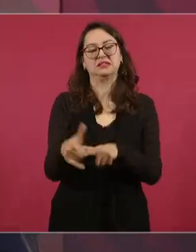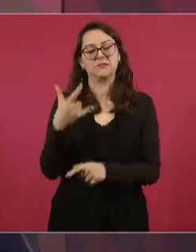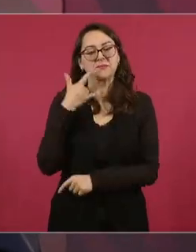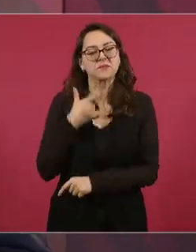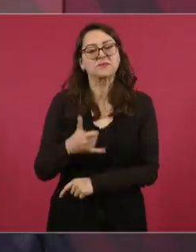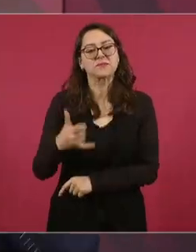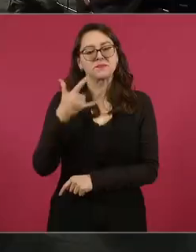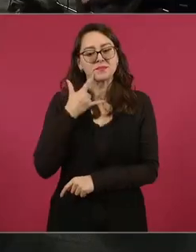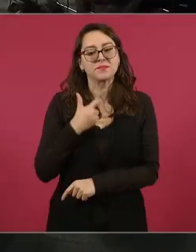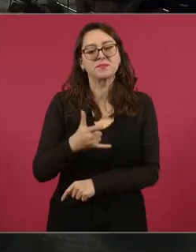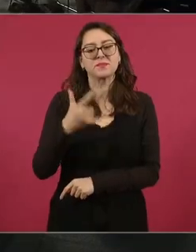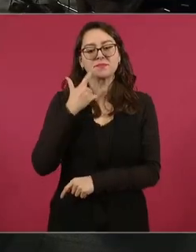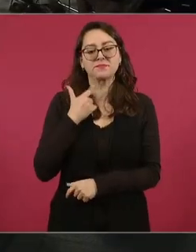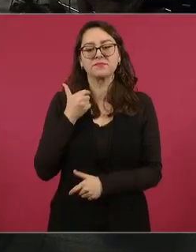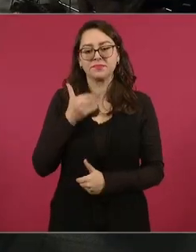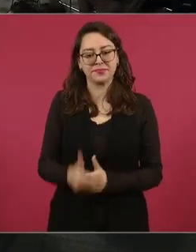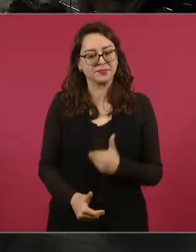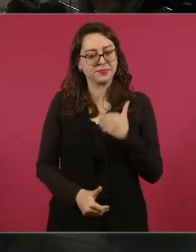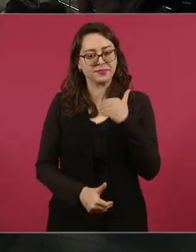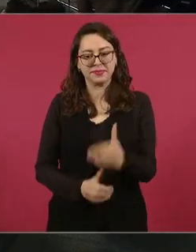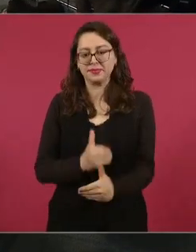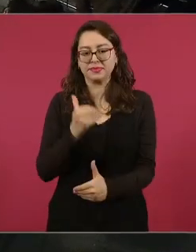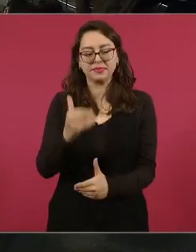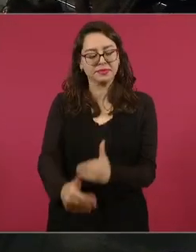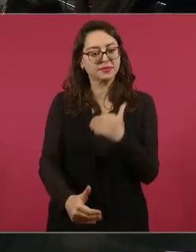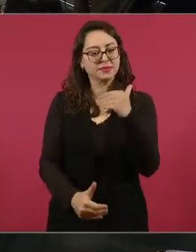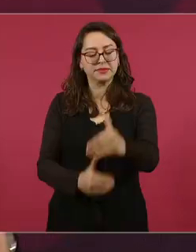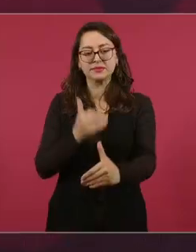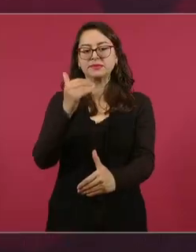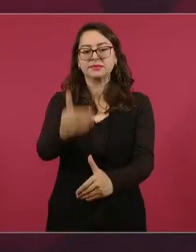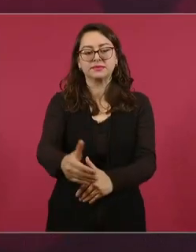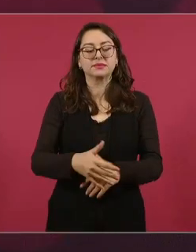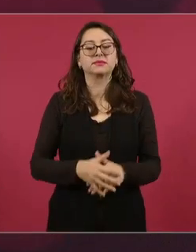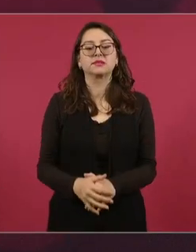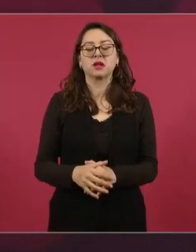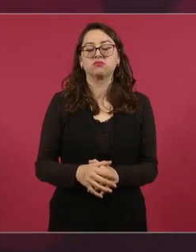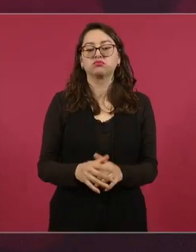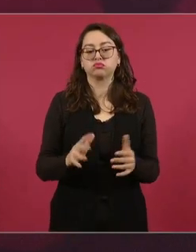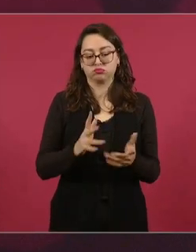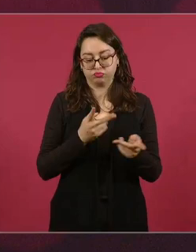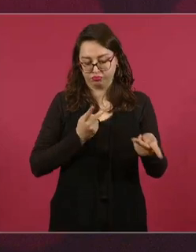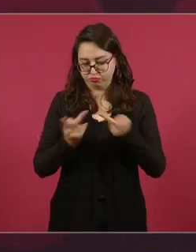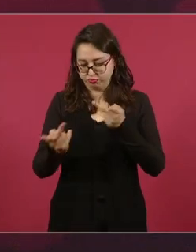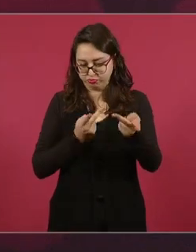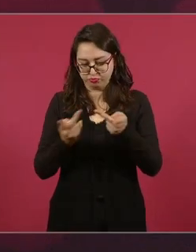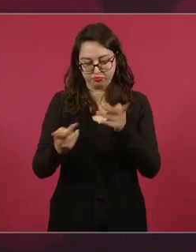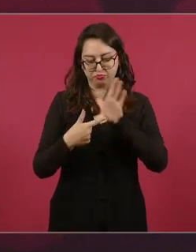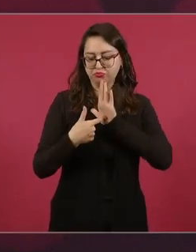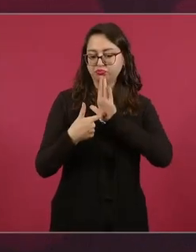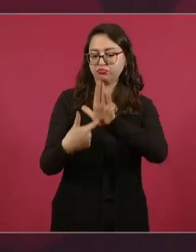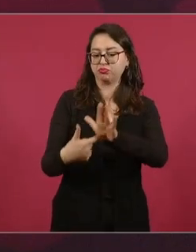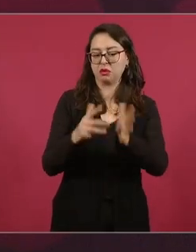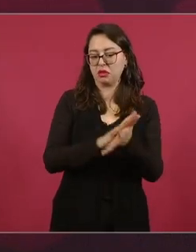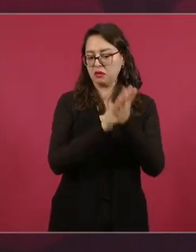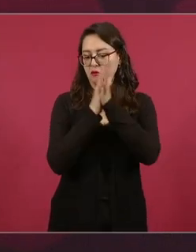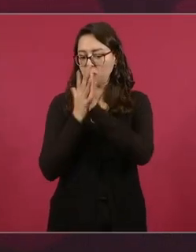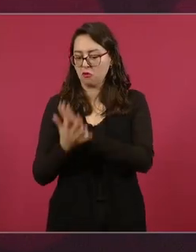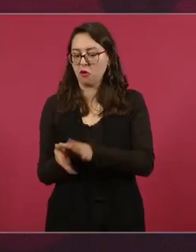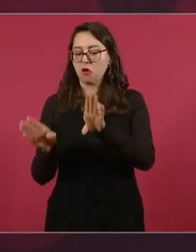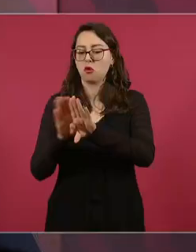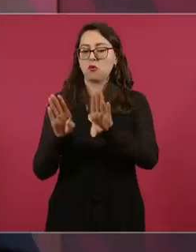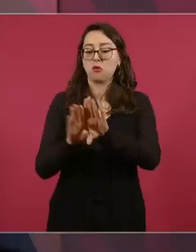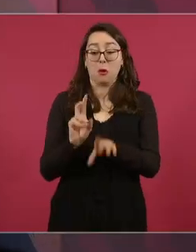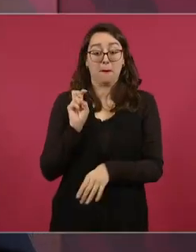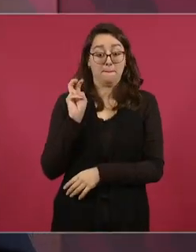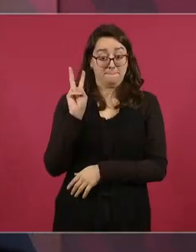va adelante todo el plan de transformación. El viernes vamos a informar sobre